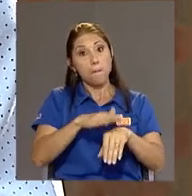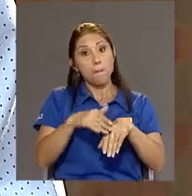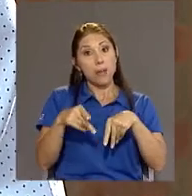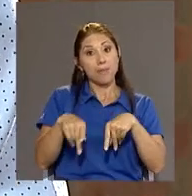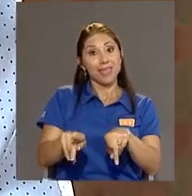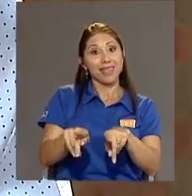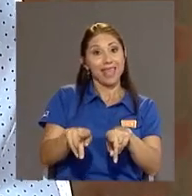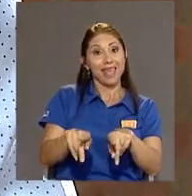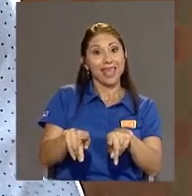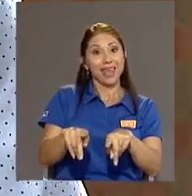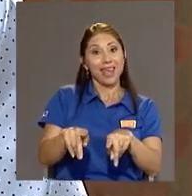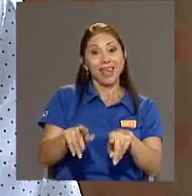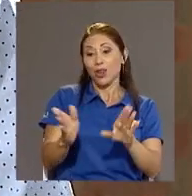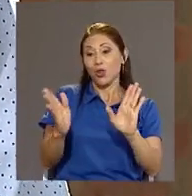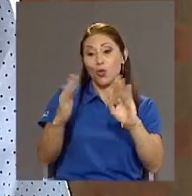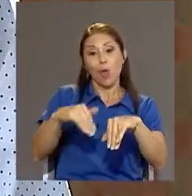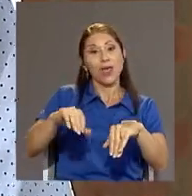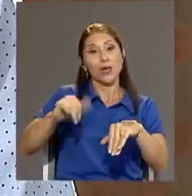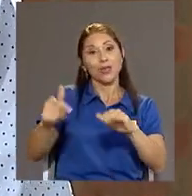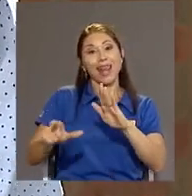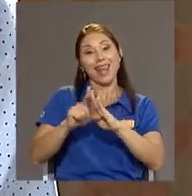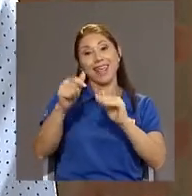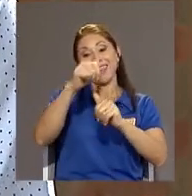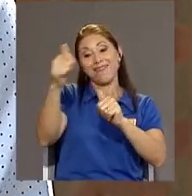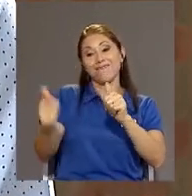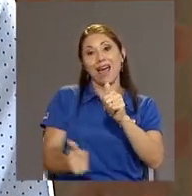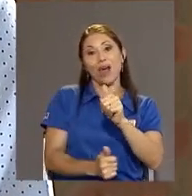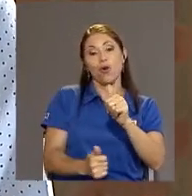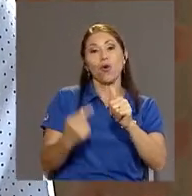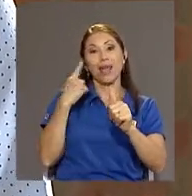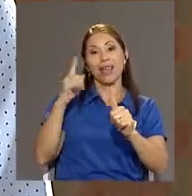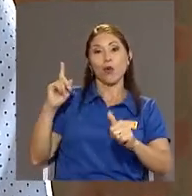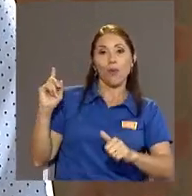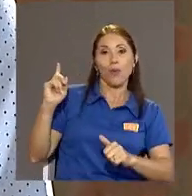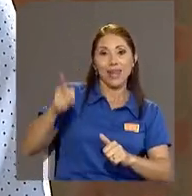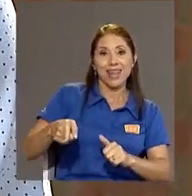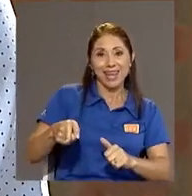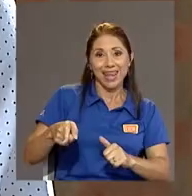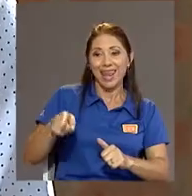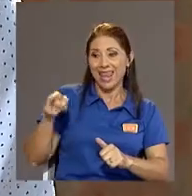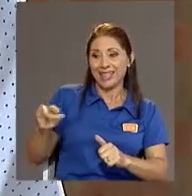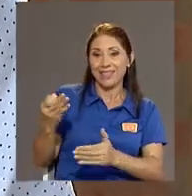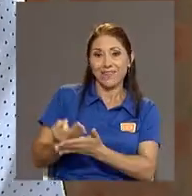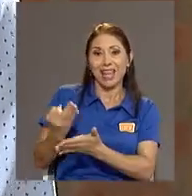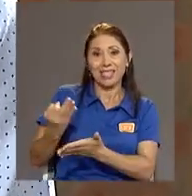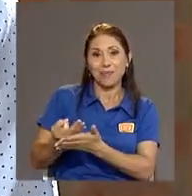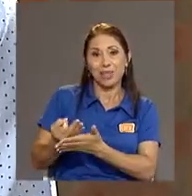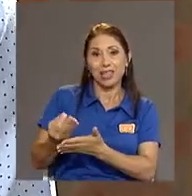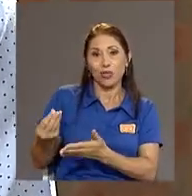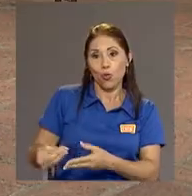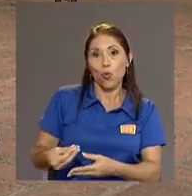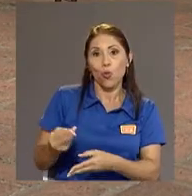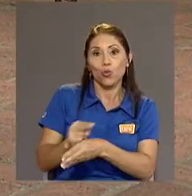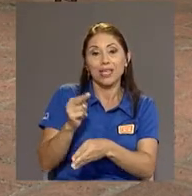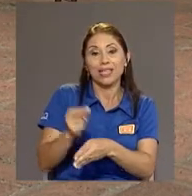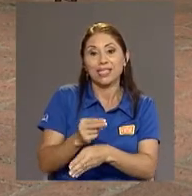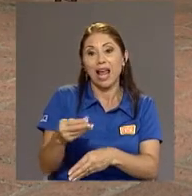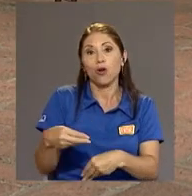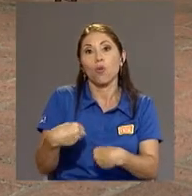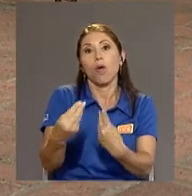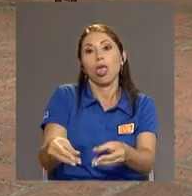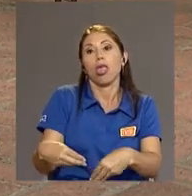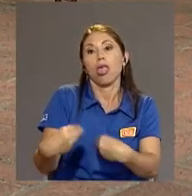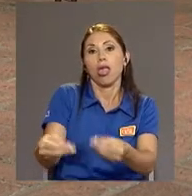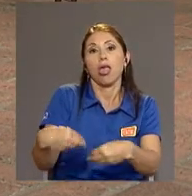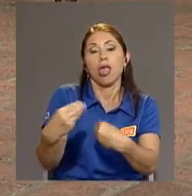normas por debajo de esa que lo obliguen a mantener ese financiamiento a los hijos que no se saben qué está gastando.